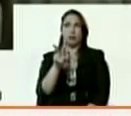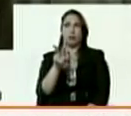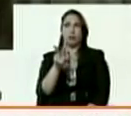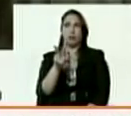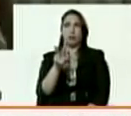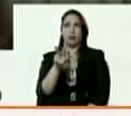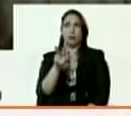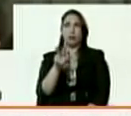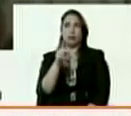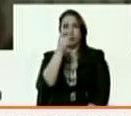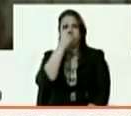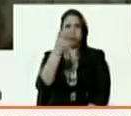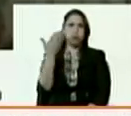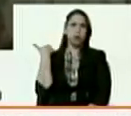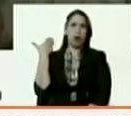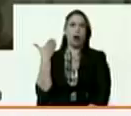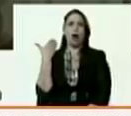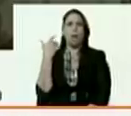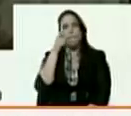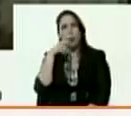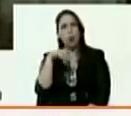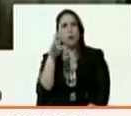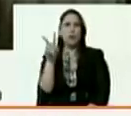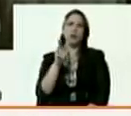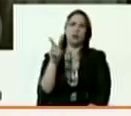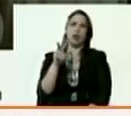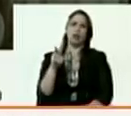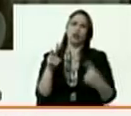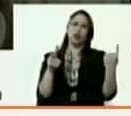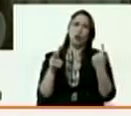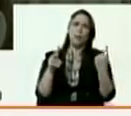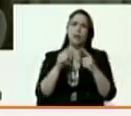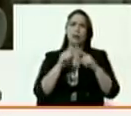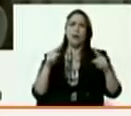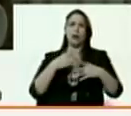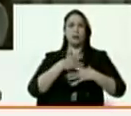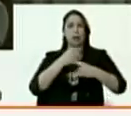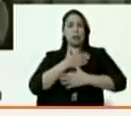a espaldas del pueblo de Venezuela y solamente para satisfacer